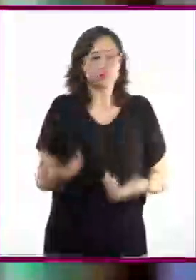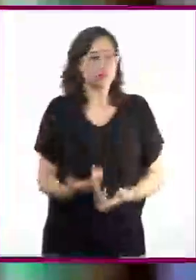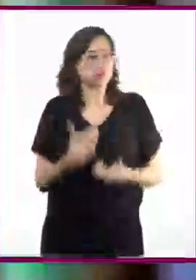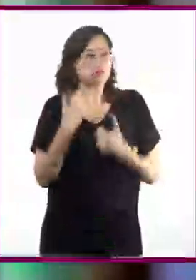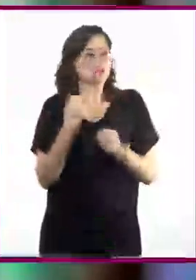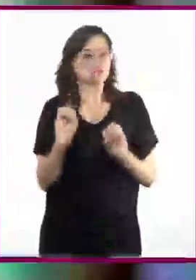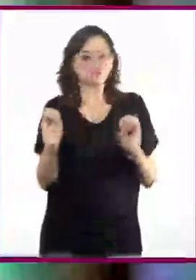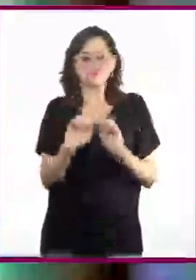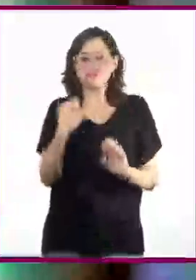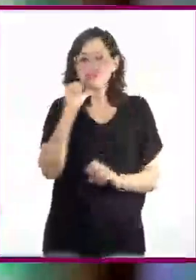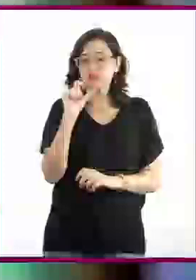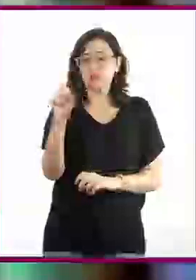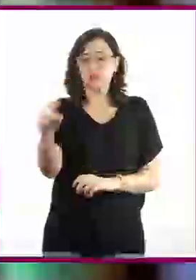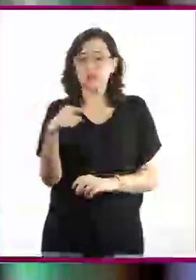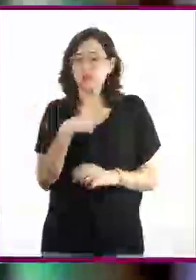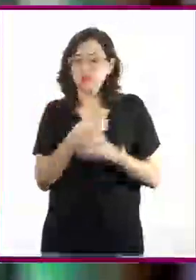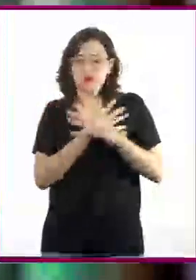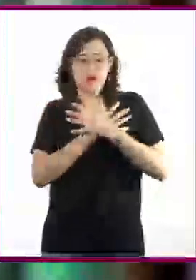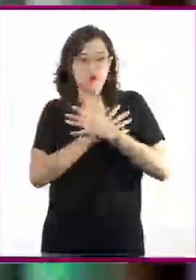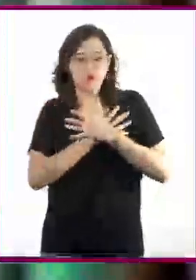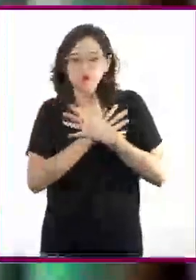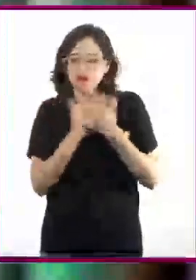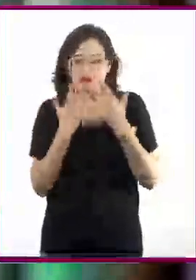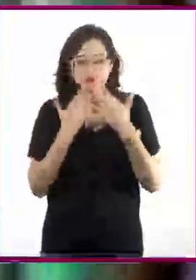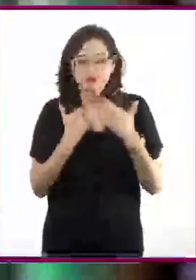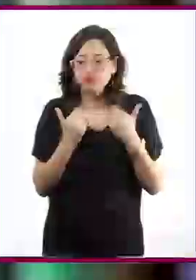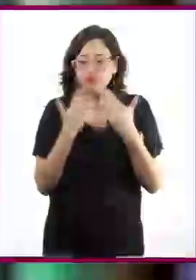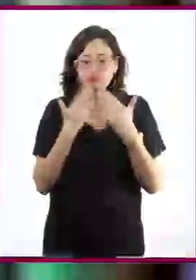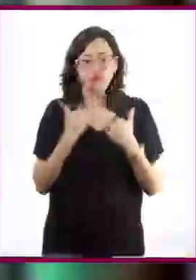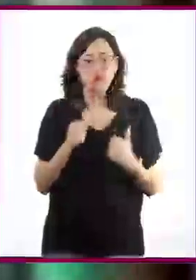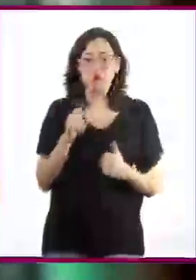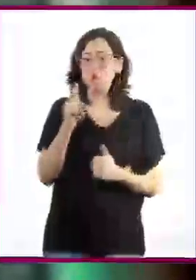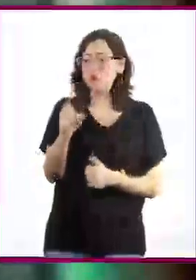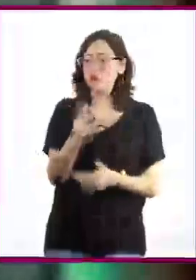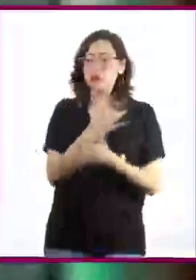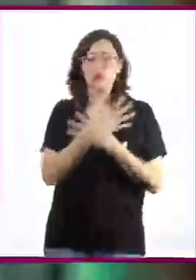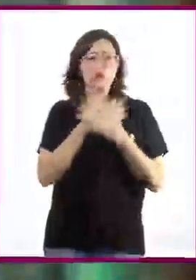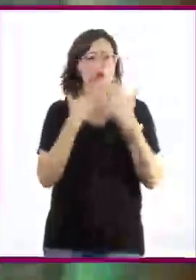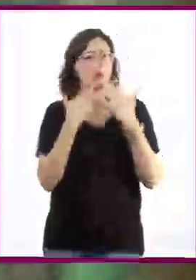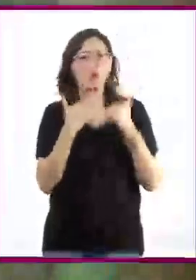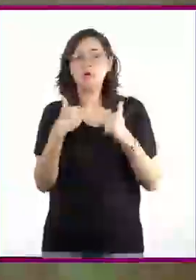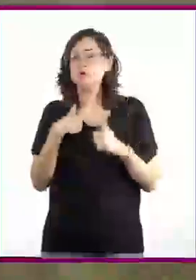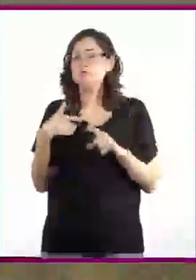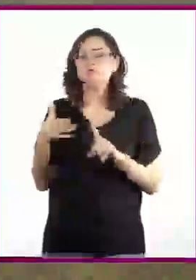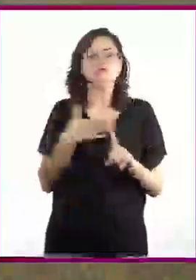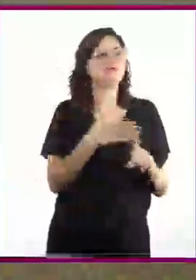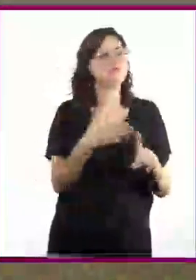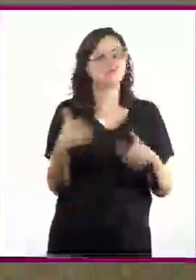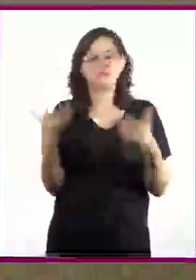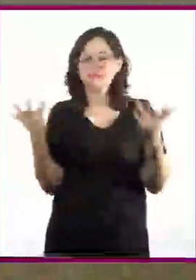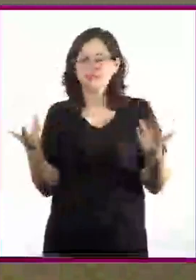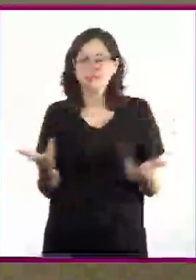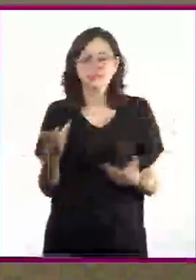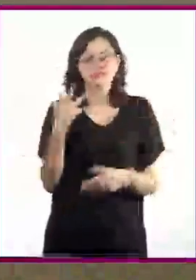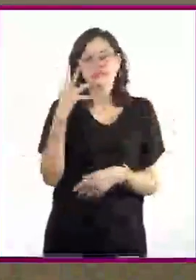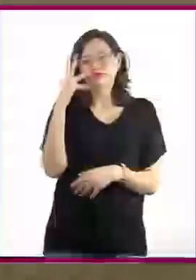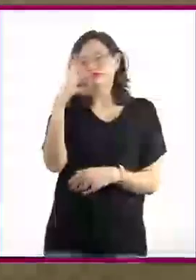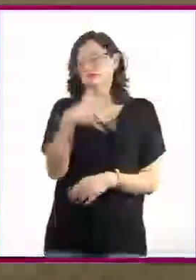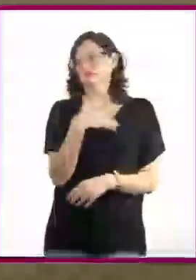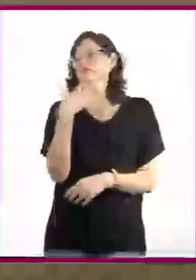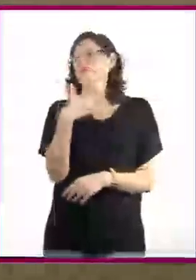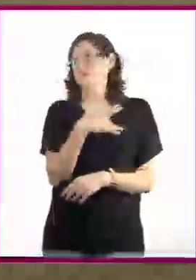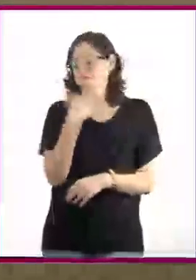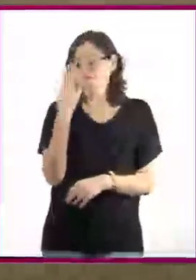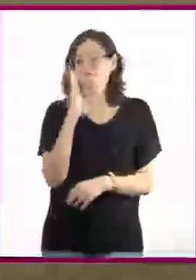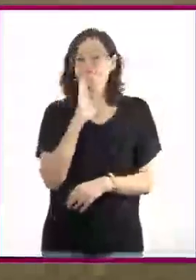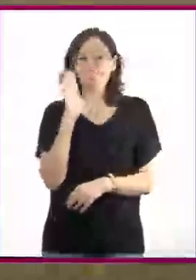amor, la tabla que procuro. Si no es tu voz, el norte que pretendo. Eludiendo por eso el mal presagio, de